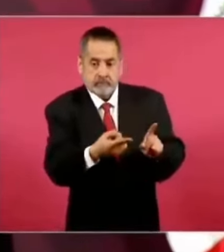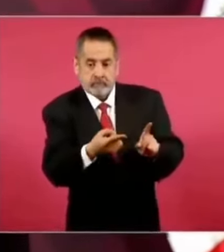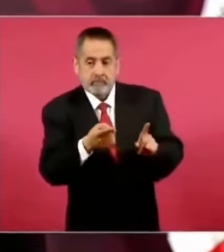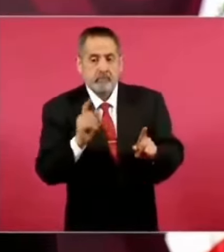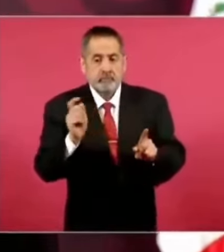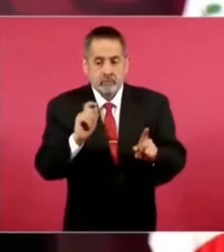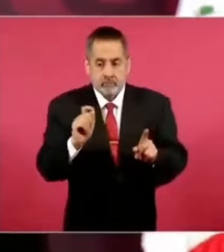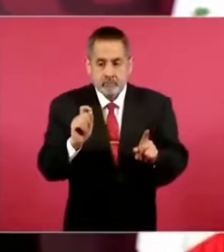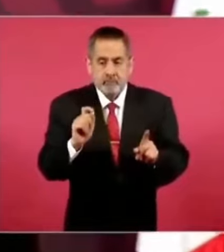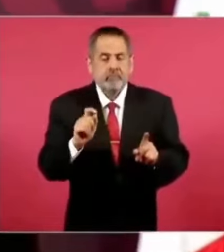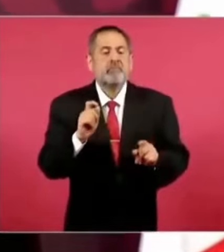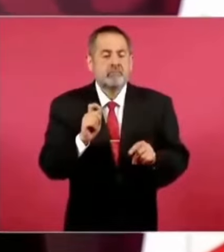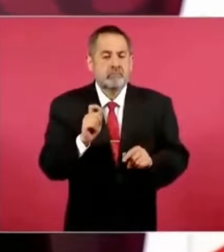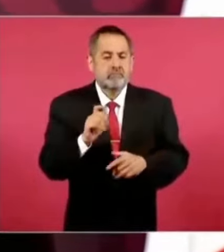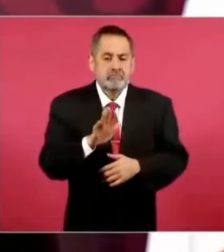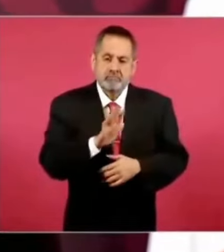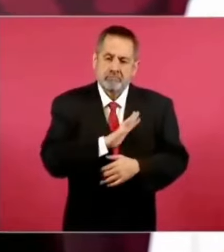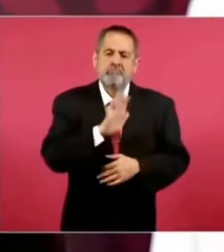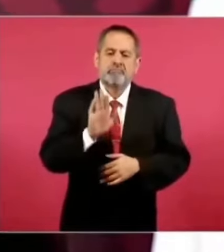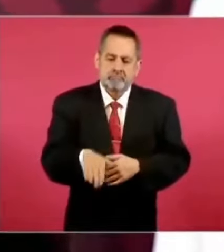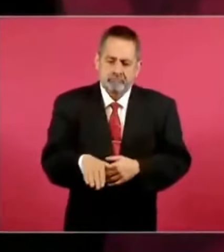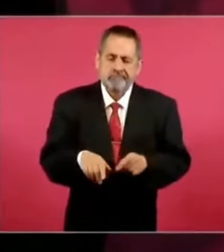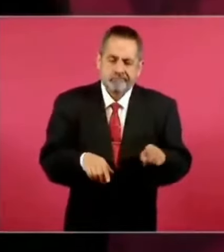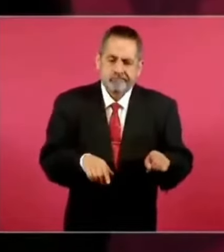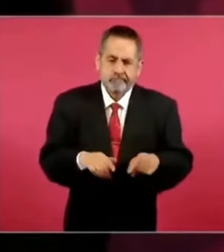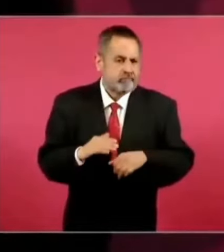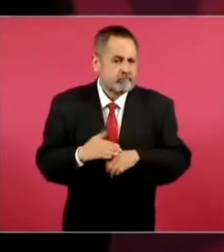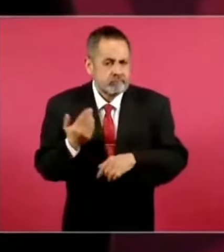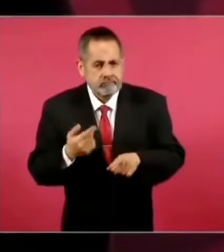había fallecido por